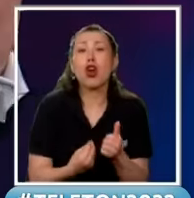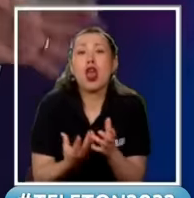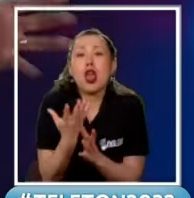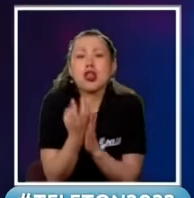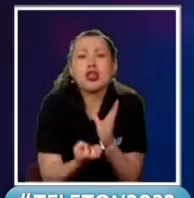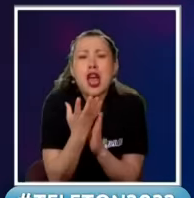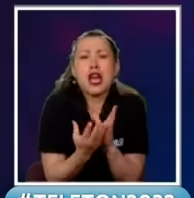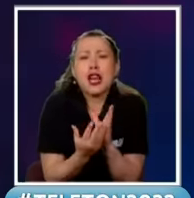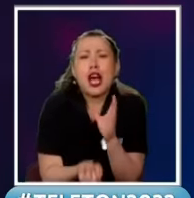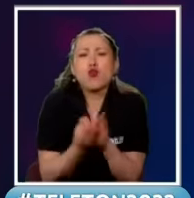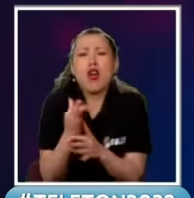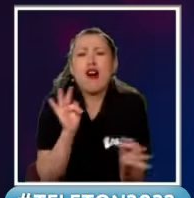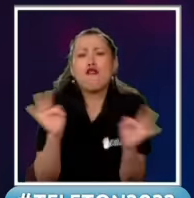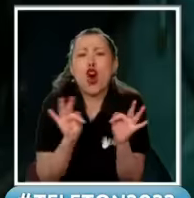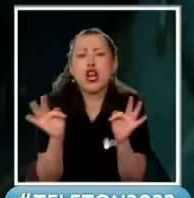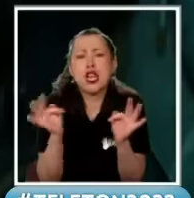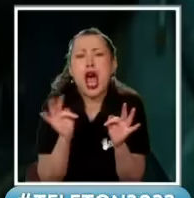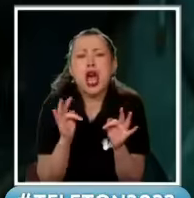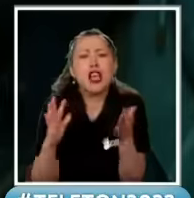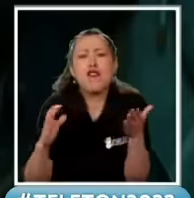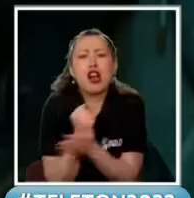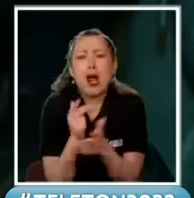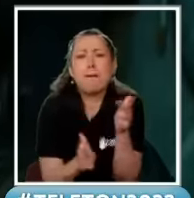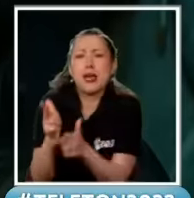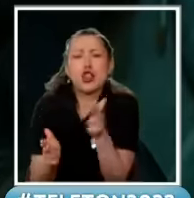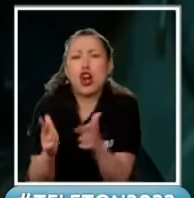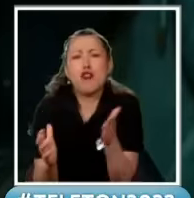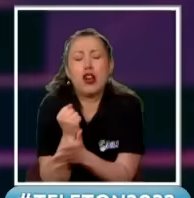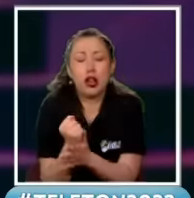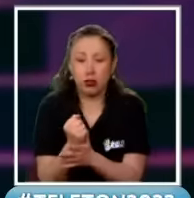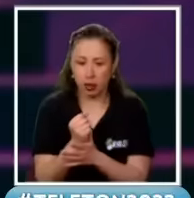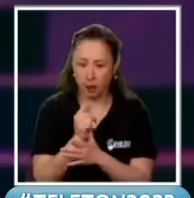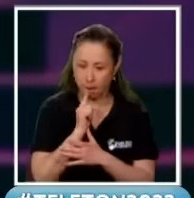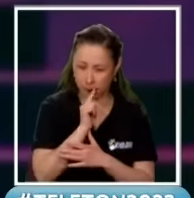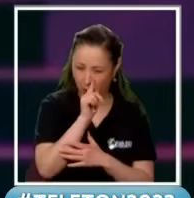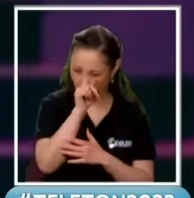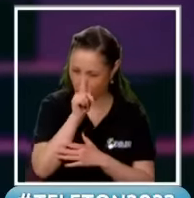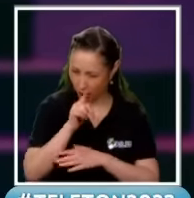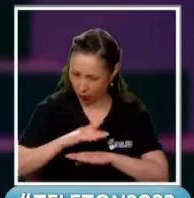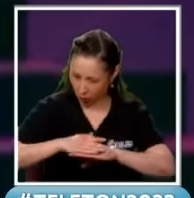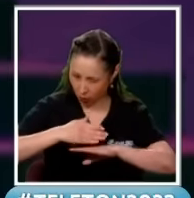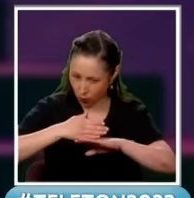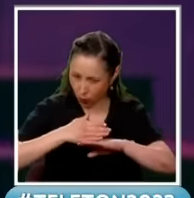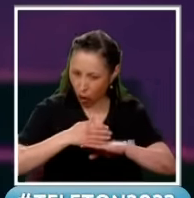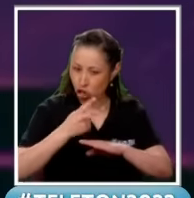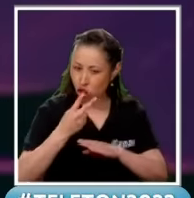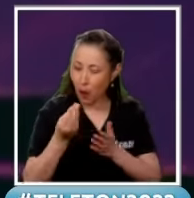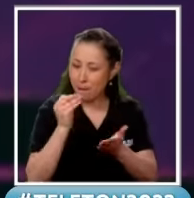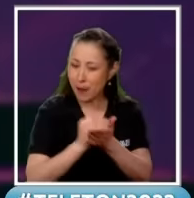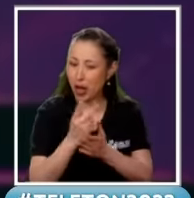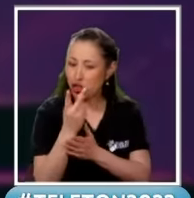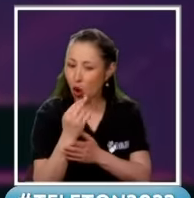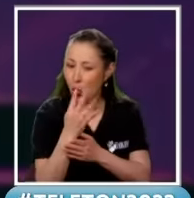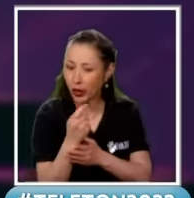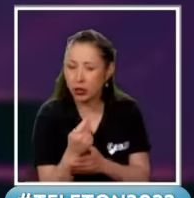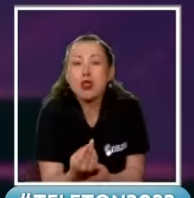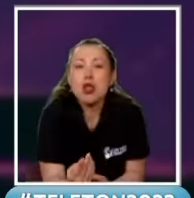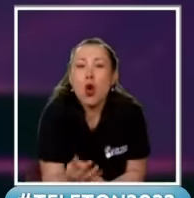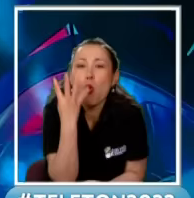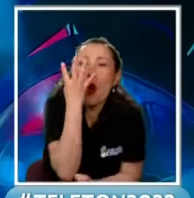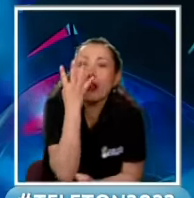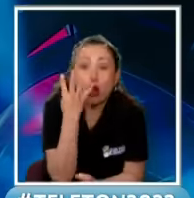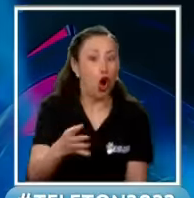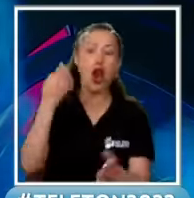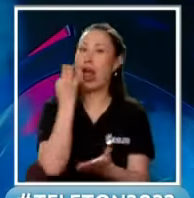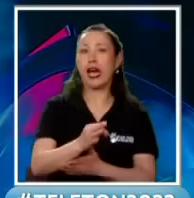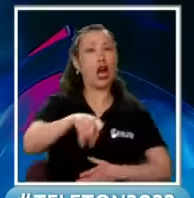de Fortnite. La romperías. ¡Y la rompía! Un día le hice una pregunta. ¿Cuánto es 2 más 2? 4. ¡No! ¡La